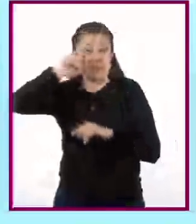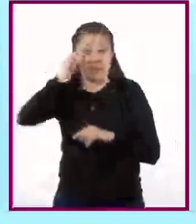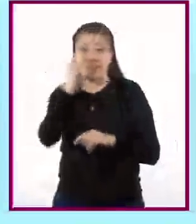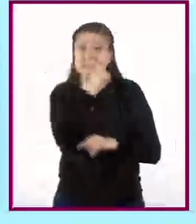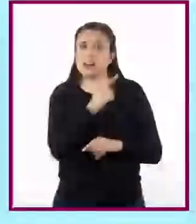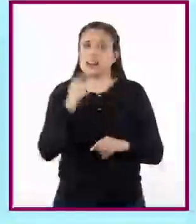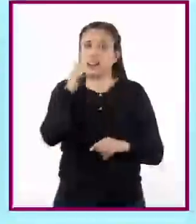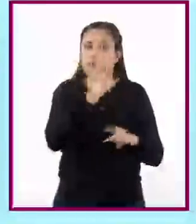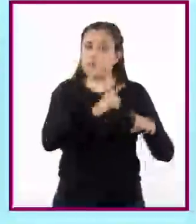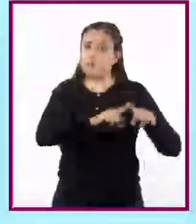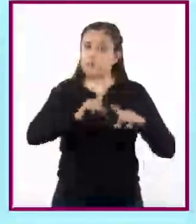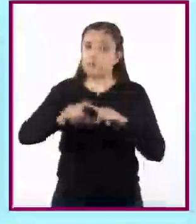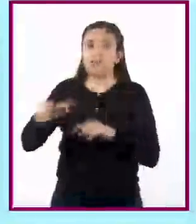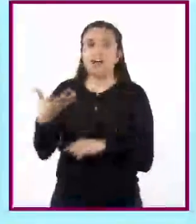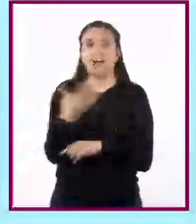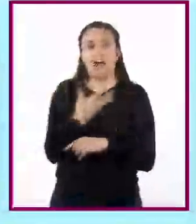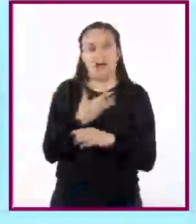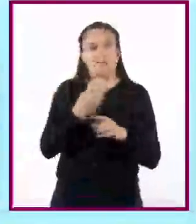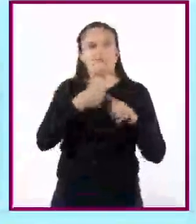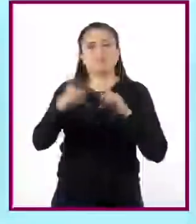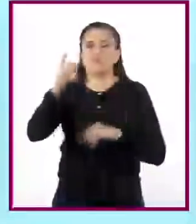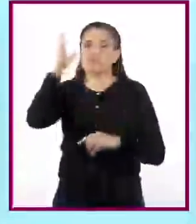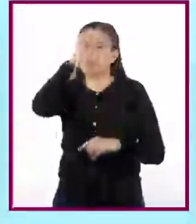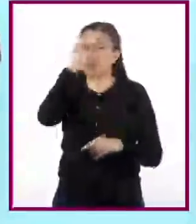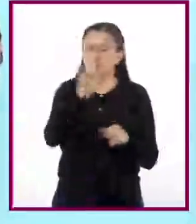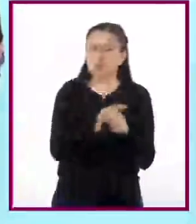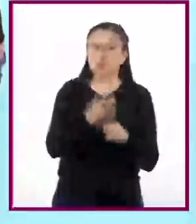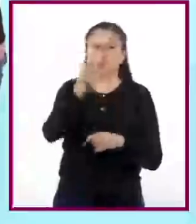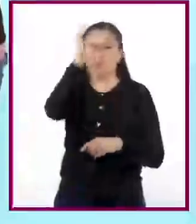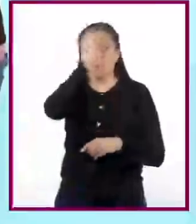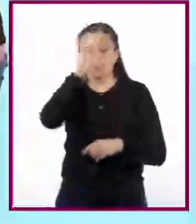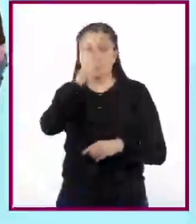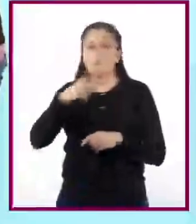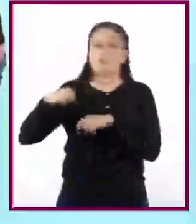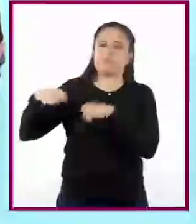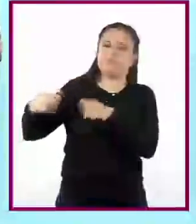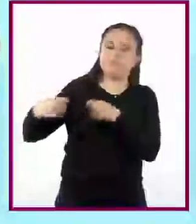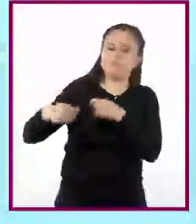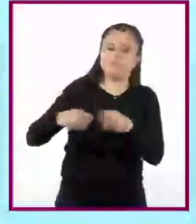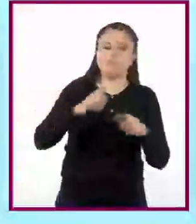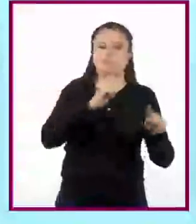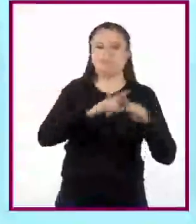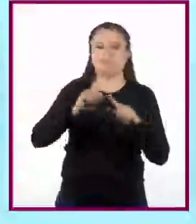de lenguas y cuentan con diversas costumbres, tradiciones e historias.